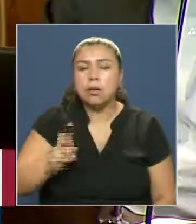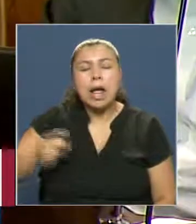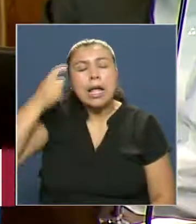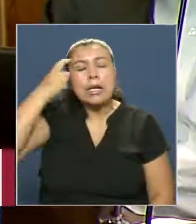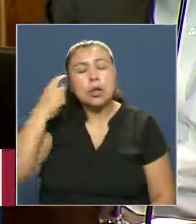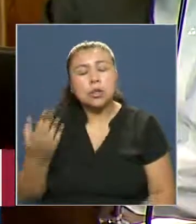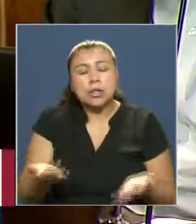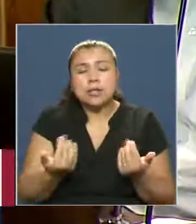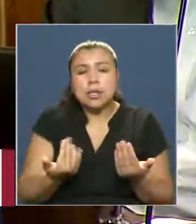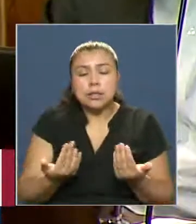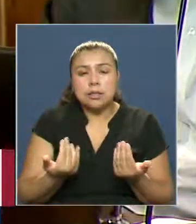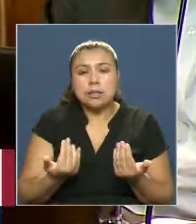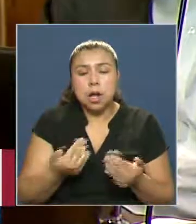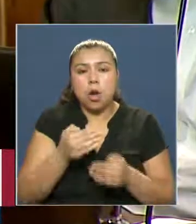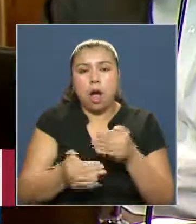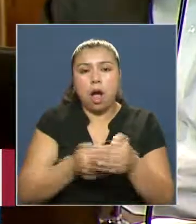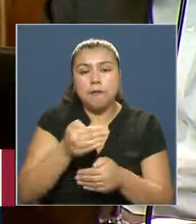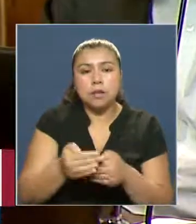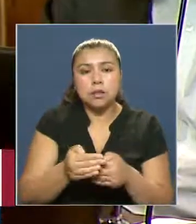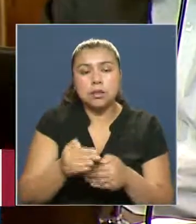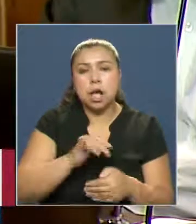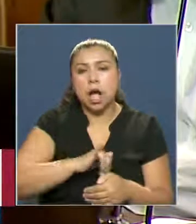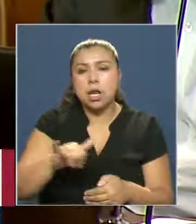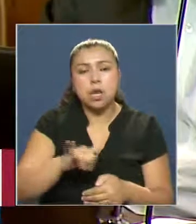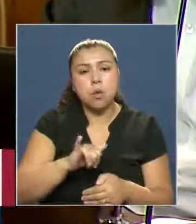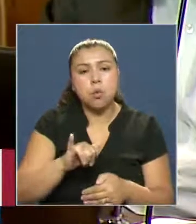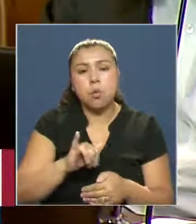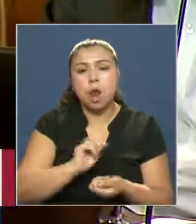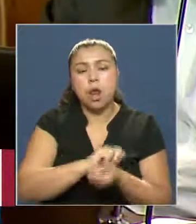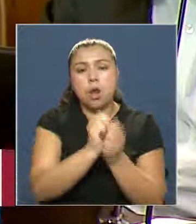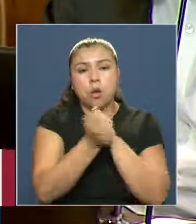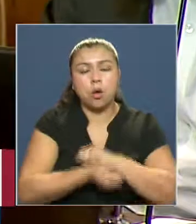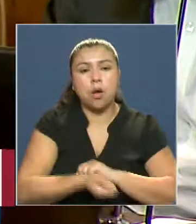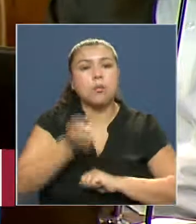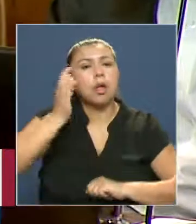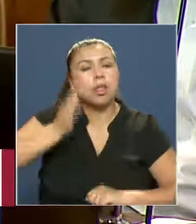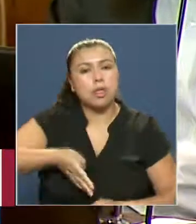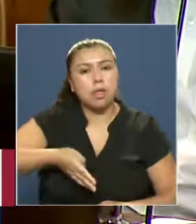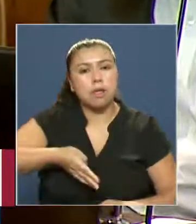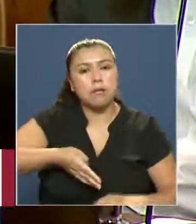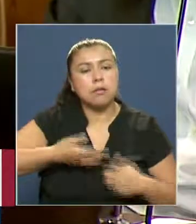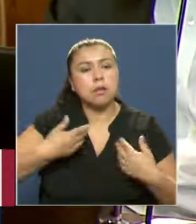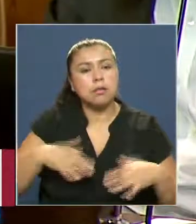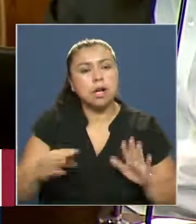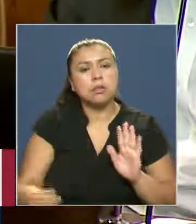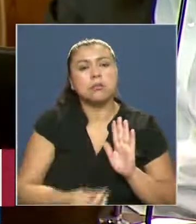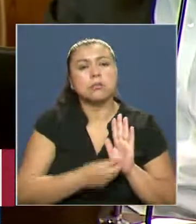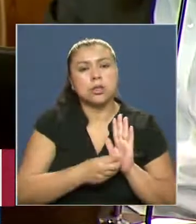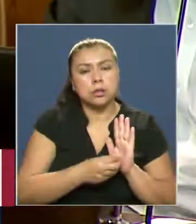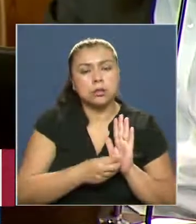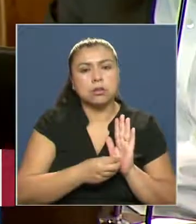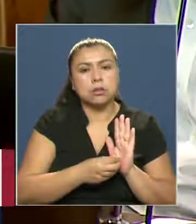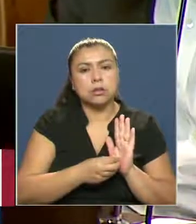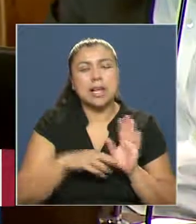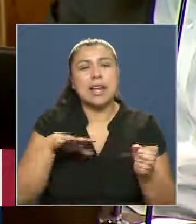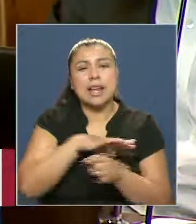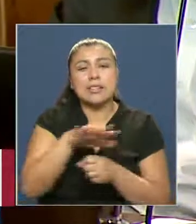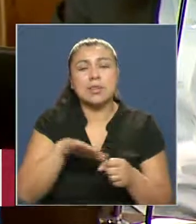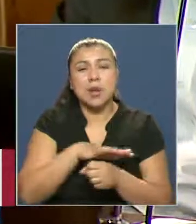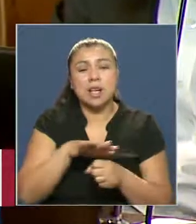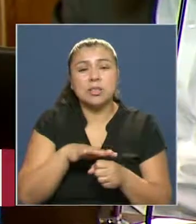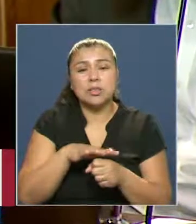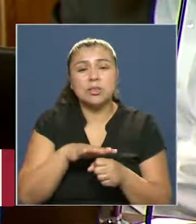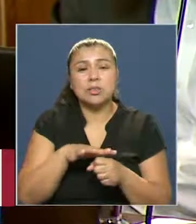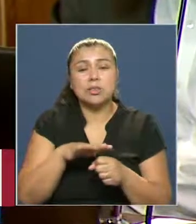es necesario seguir avanzando igual en estas modificaciones que ya debieron haber estado incorporadas, dada la situación